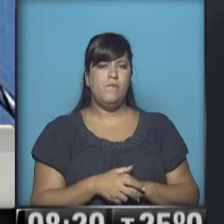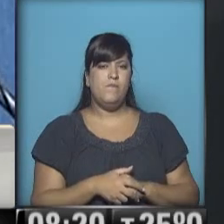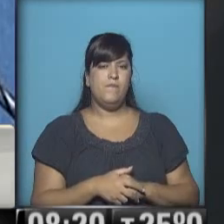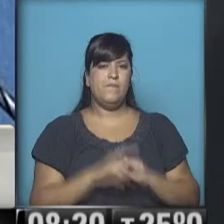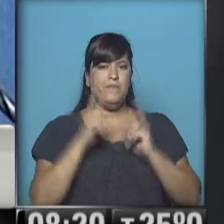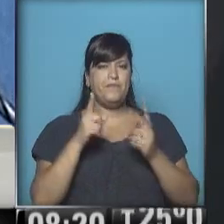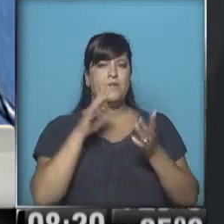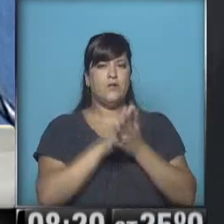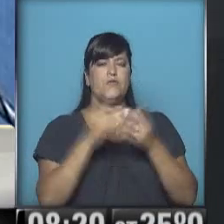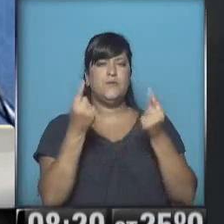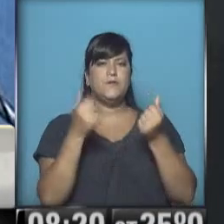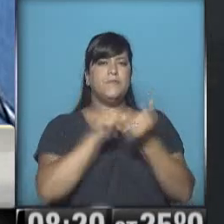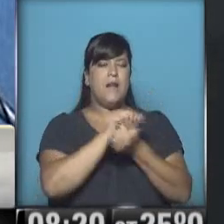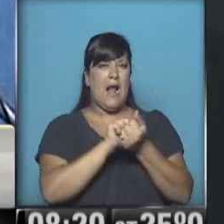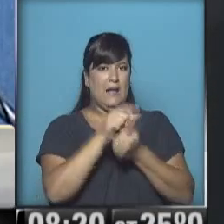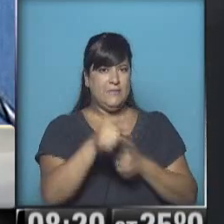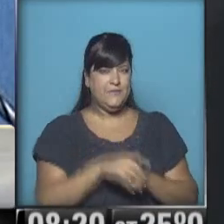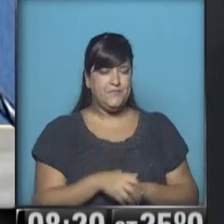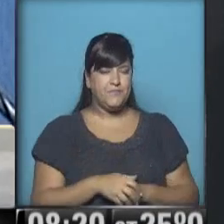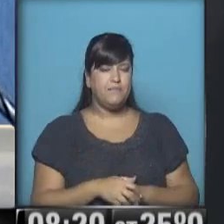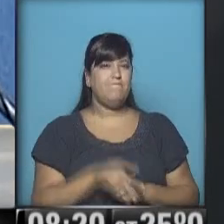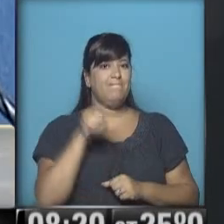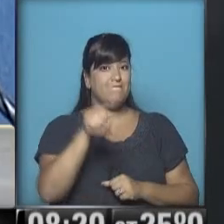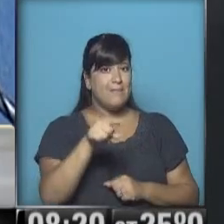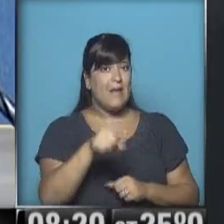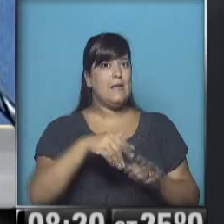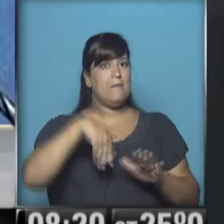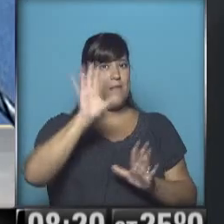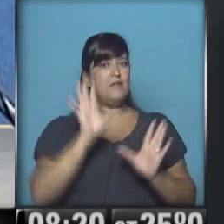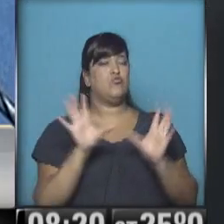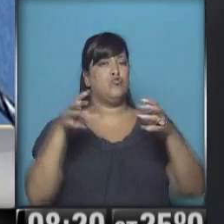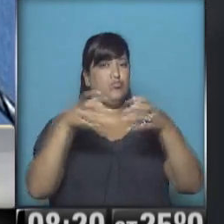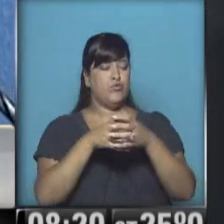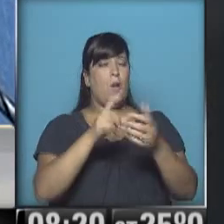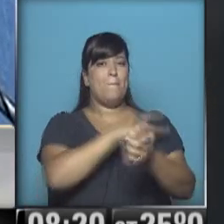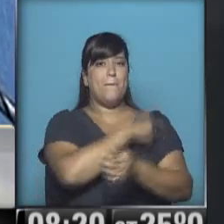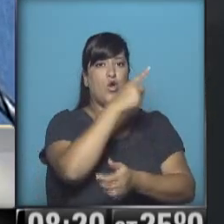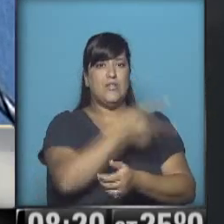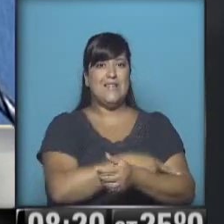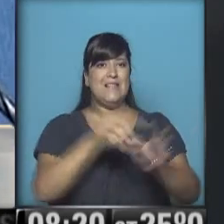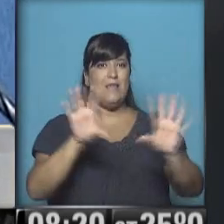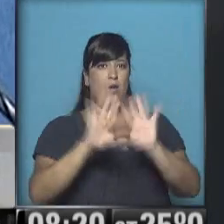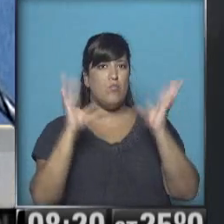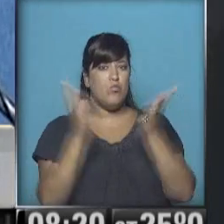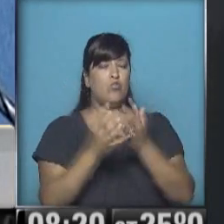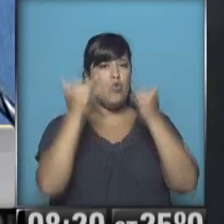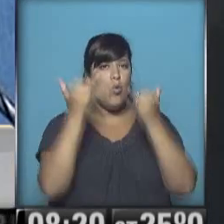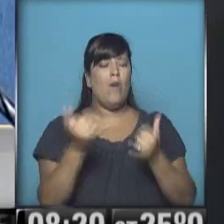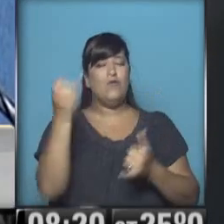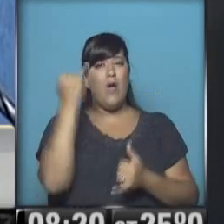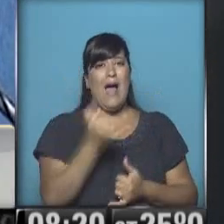tema de lavado de activos financieros. Y allí es donde las grandes potencias del mundo, precisamente cuando existen denuncias